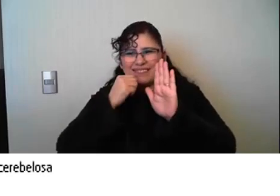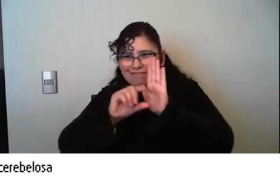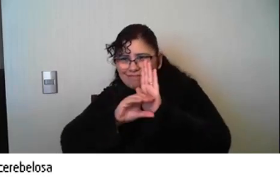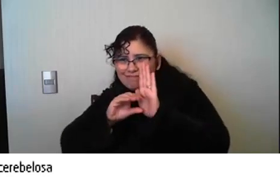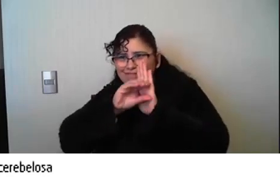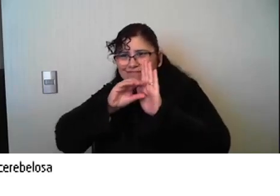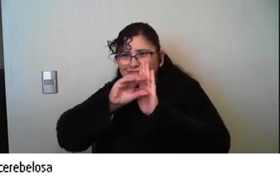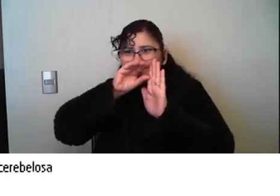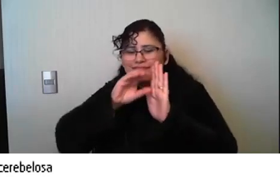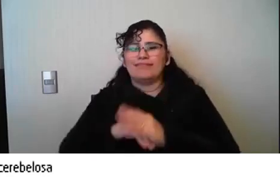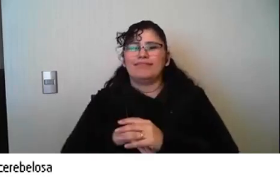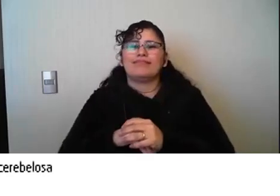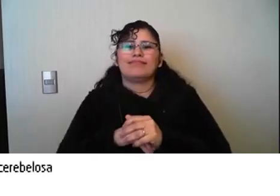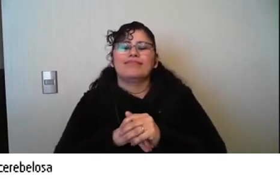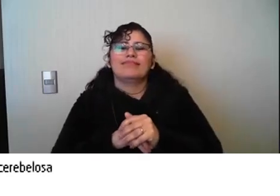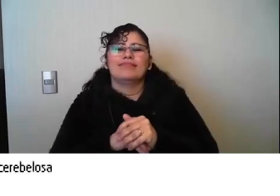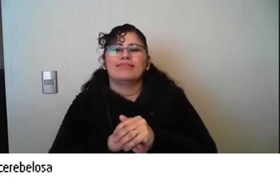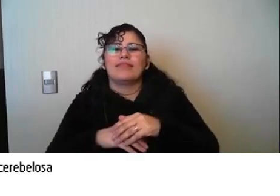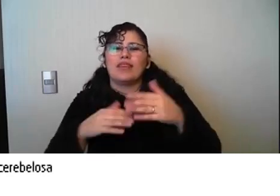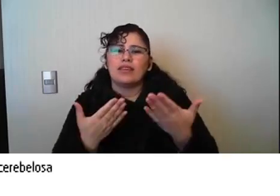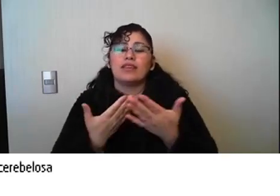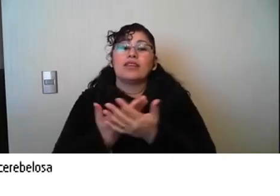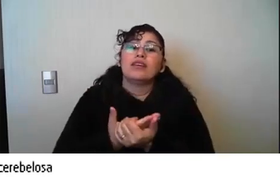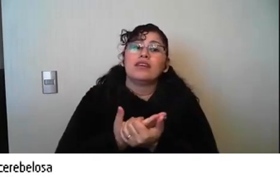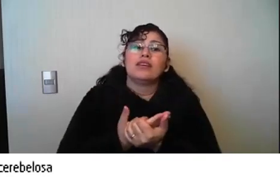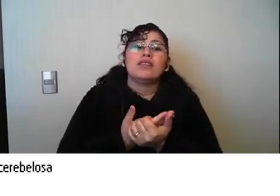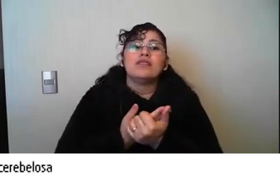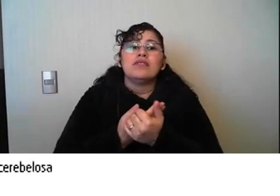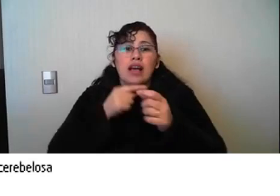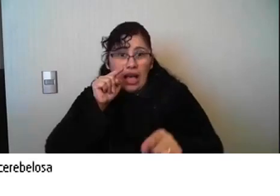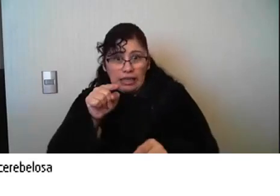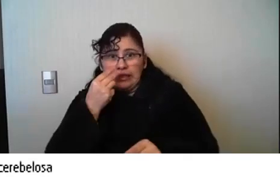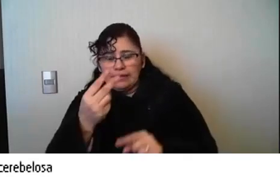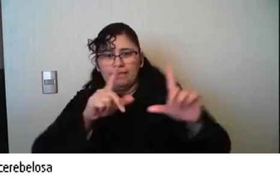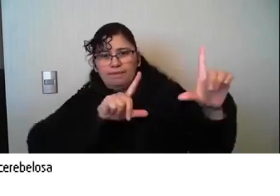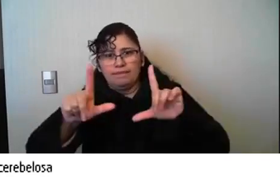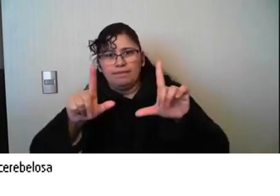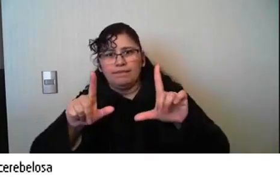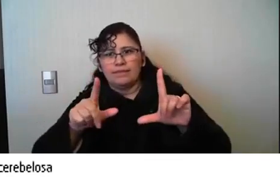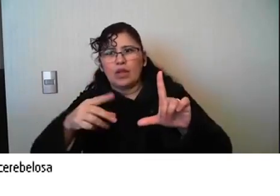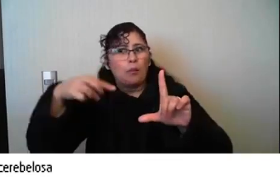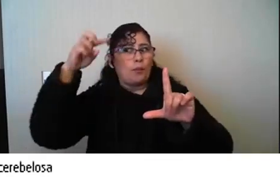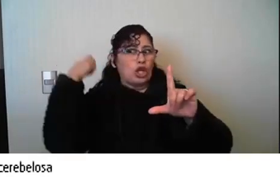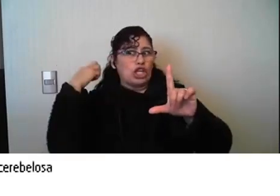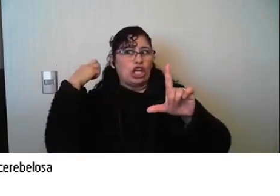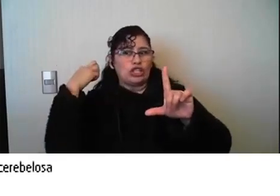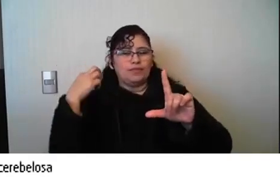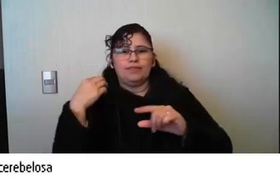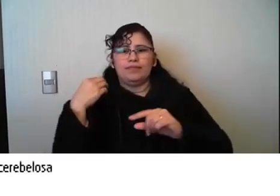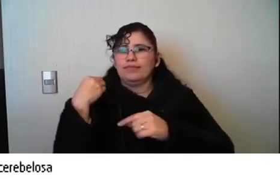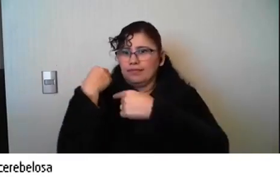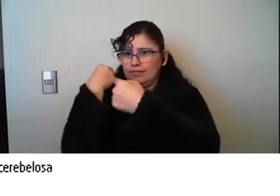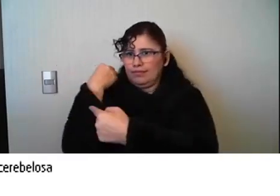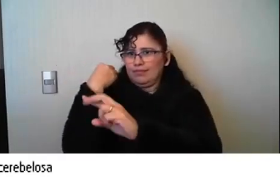gracias. ¿ya? Luego tenemos aquí en este esquema vista posterior del tronco encefálico.